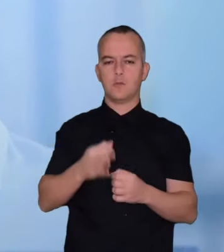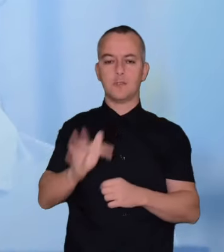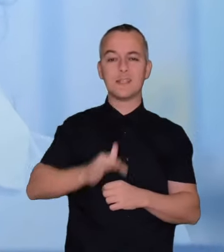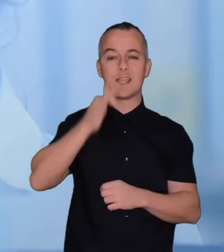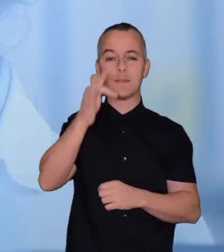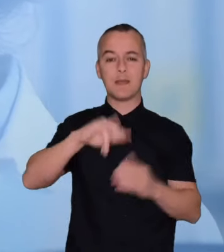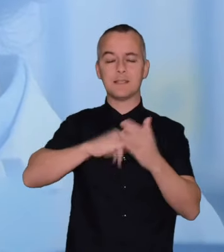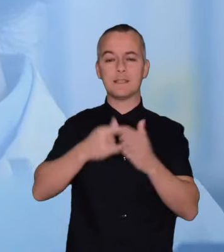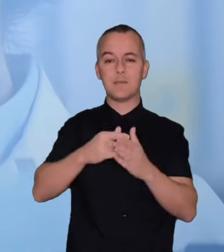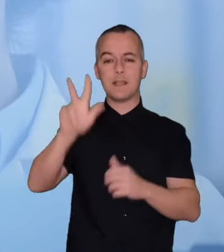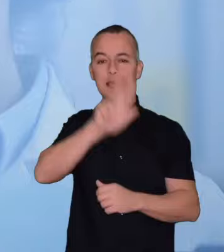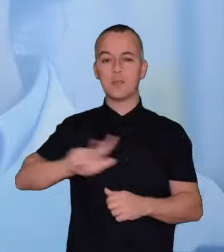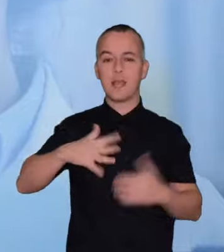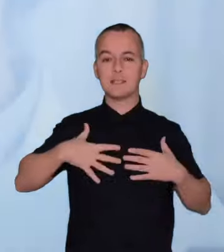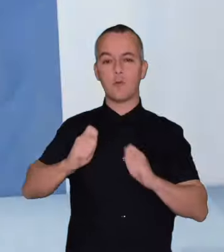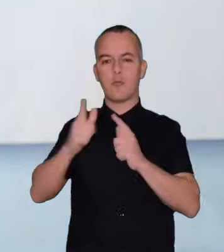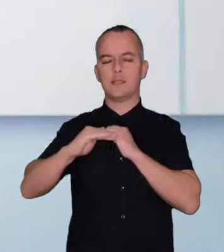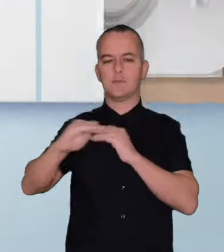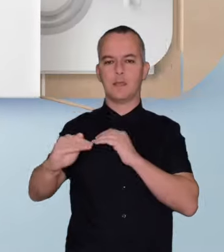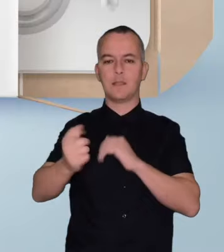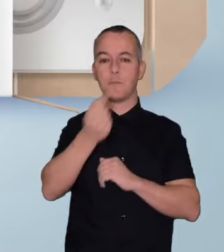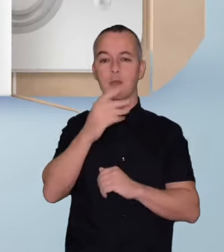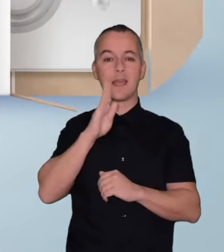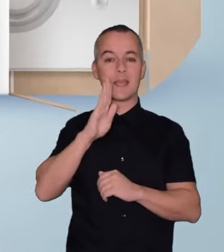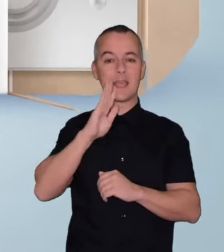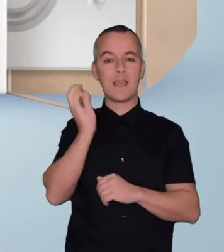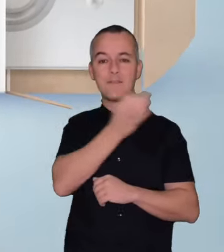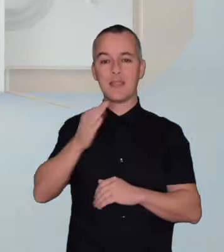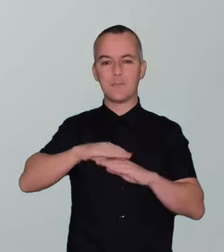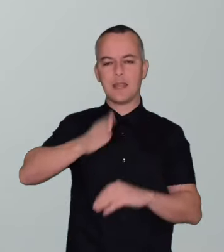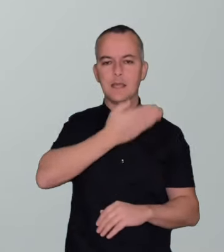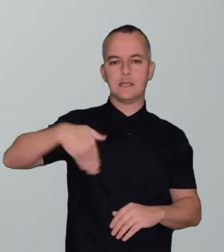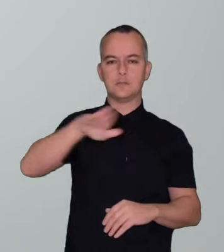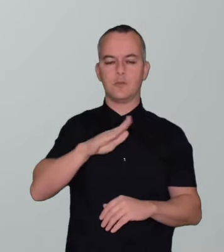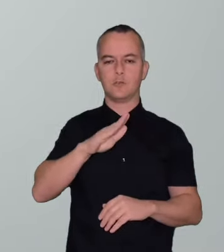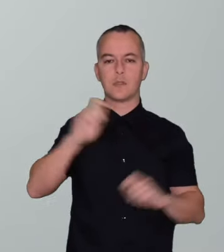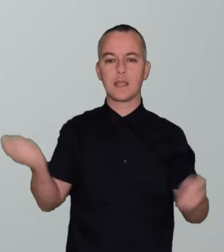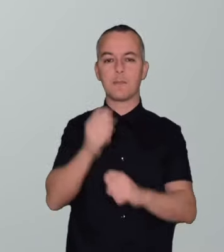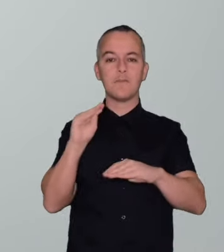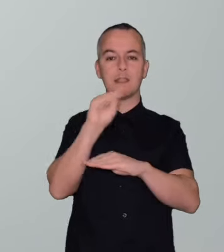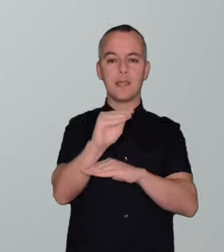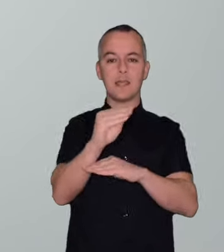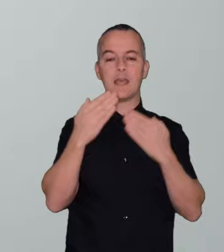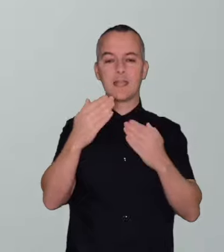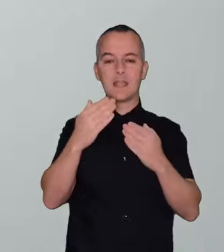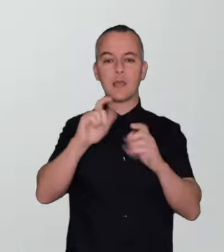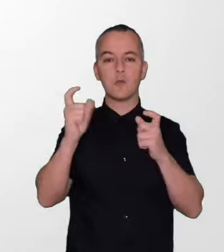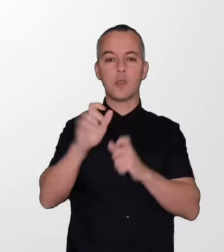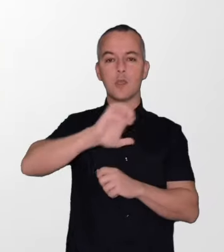ayudan a hacer más sostenible el Sistema Nacional de Salud. Medicamentos genéricos y biosimilares. Eficaces para ti, eficaces para la